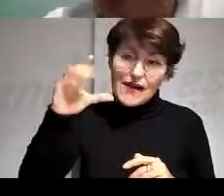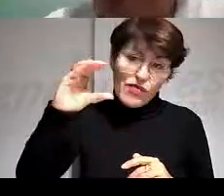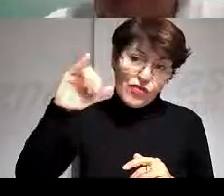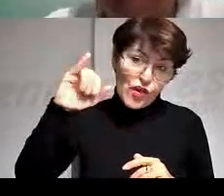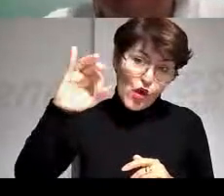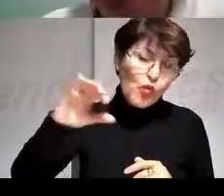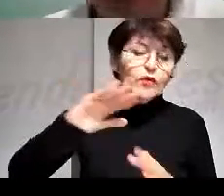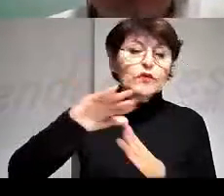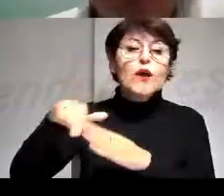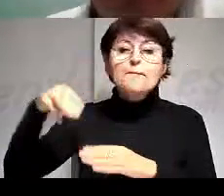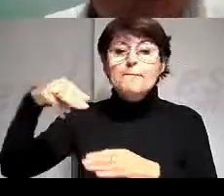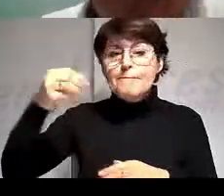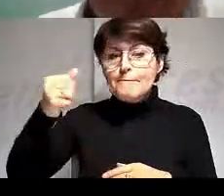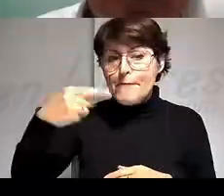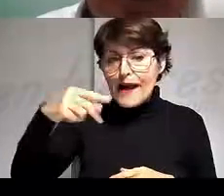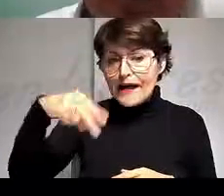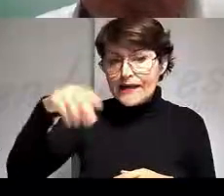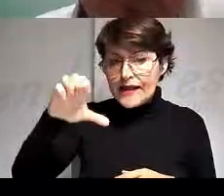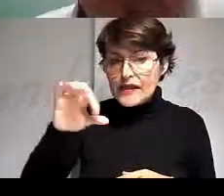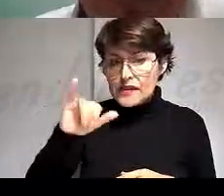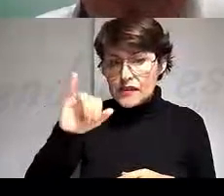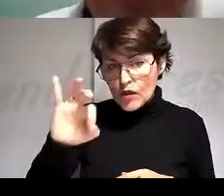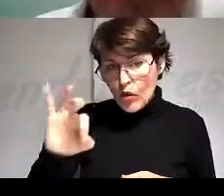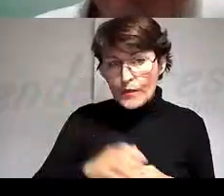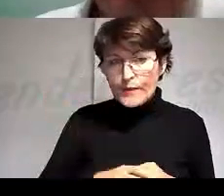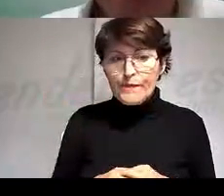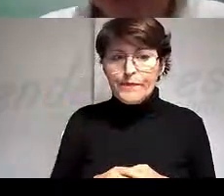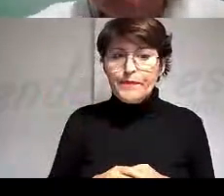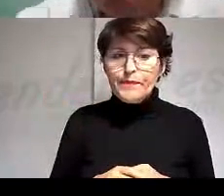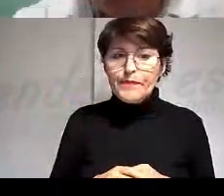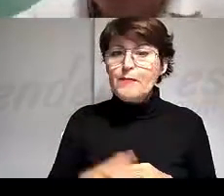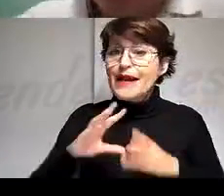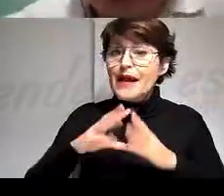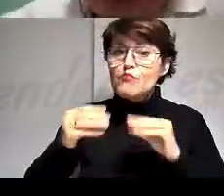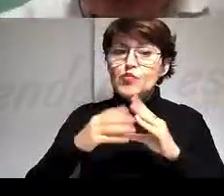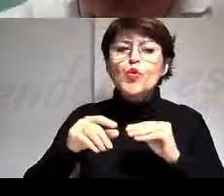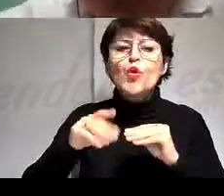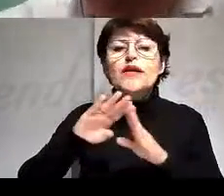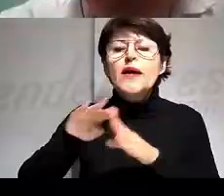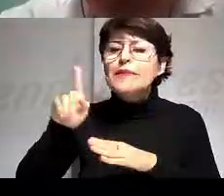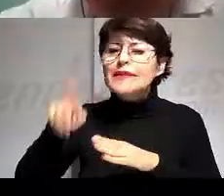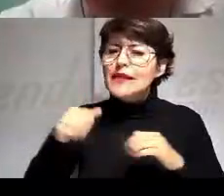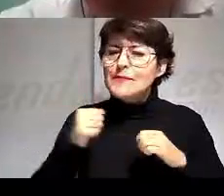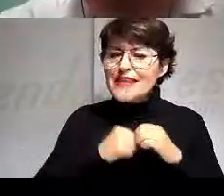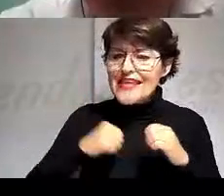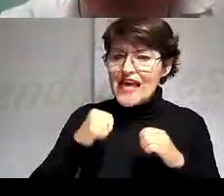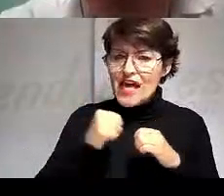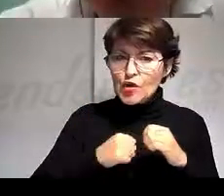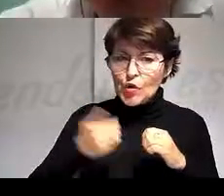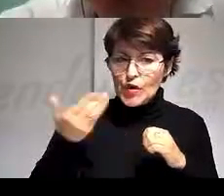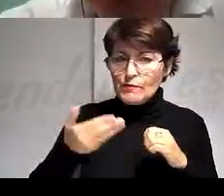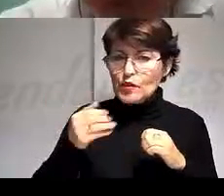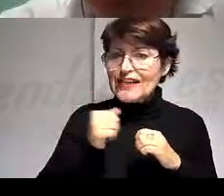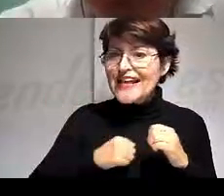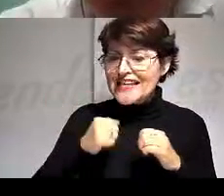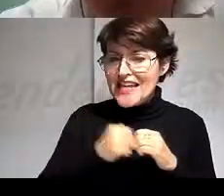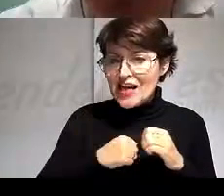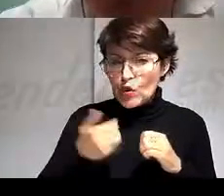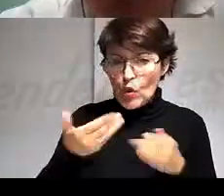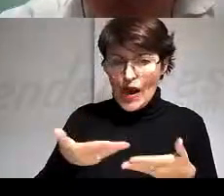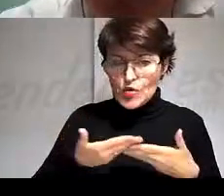esenciales en la contracción y en la posterior relajación del músculo. Y luego el hierro. El hierro aquí adquiere importancia por una razón